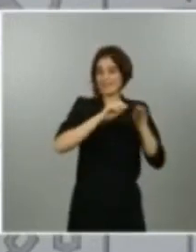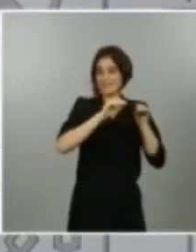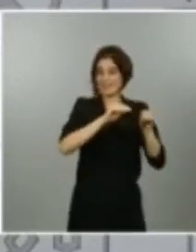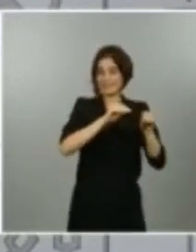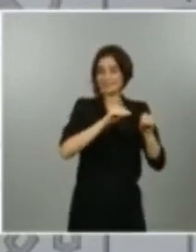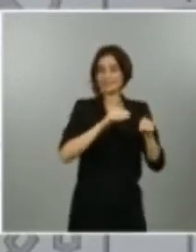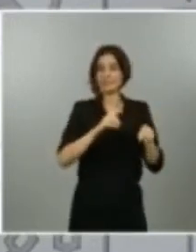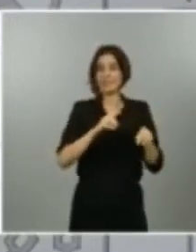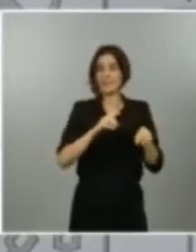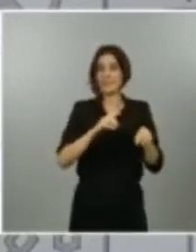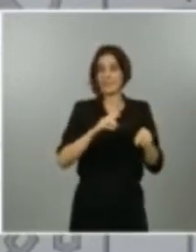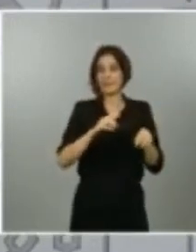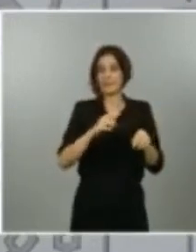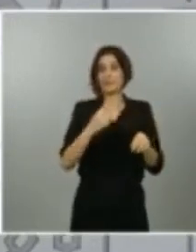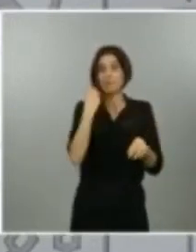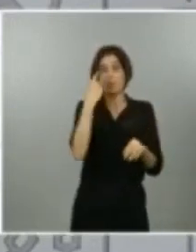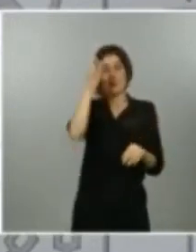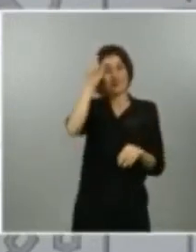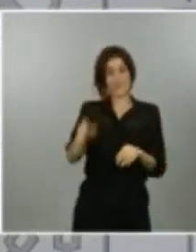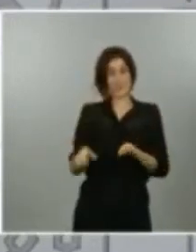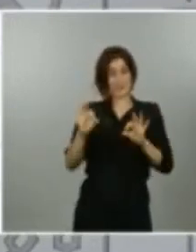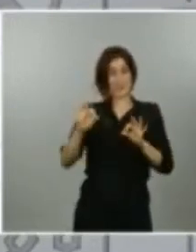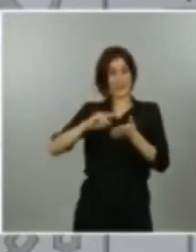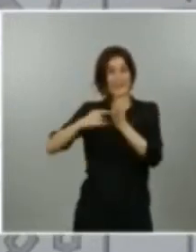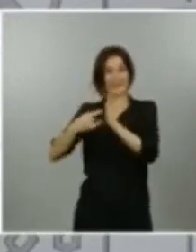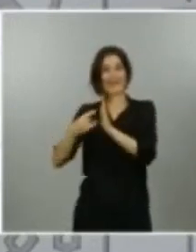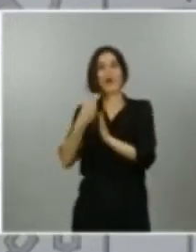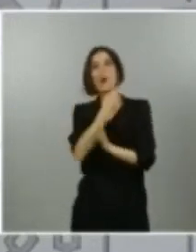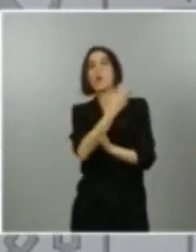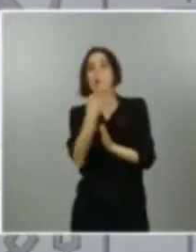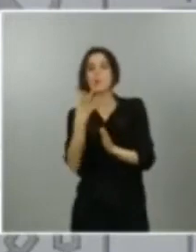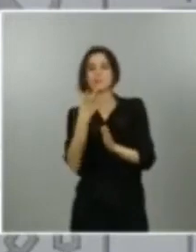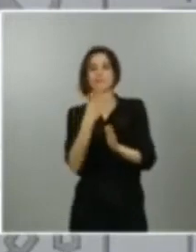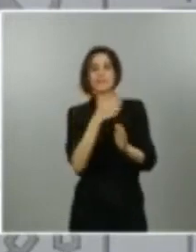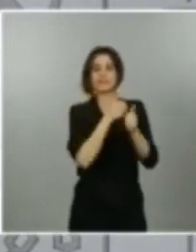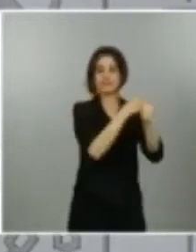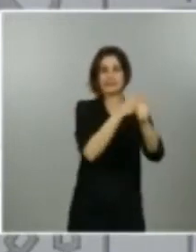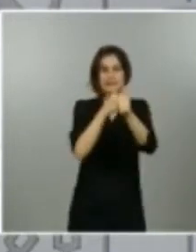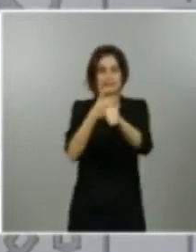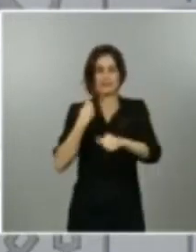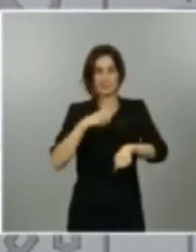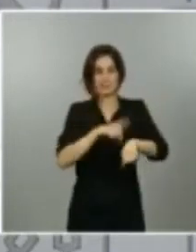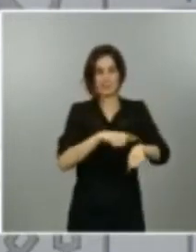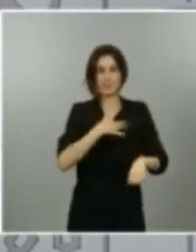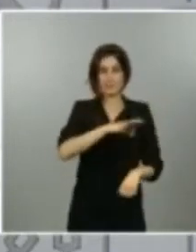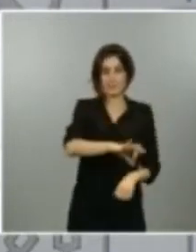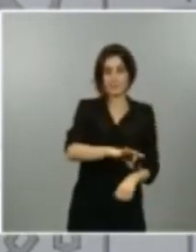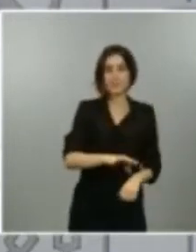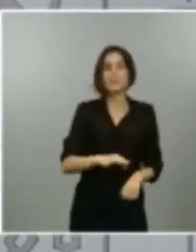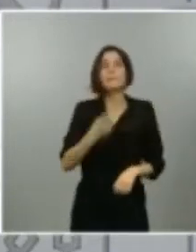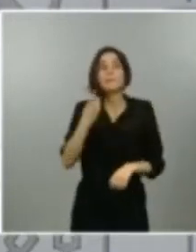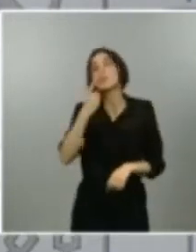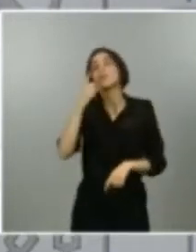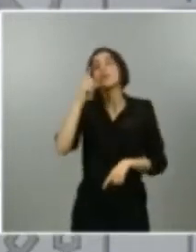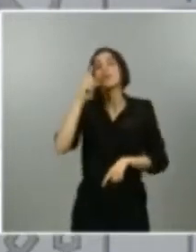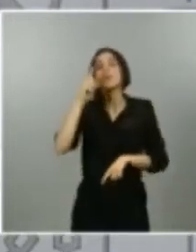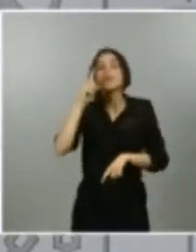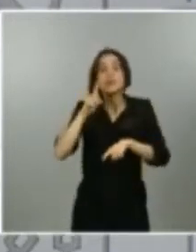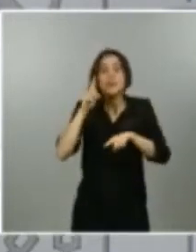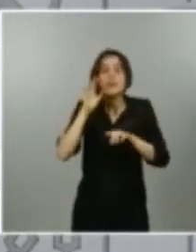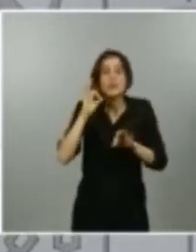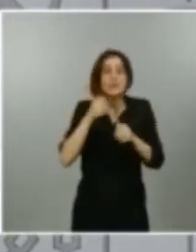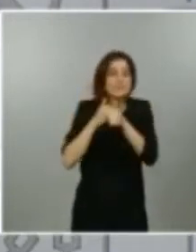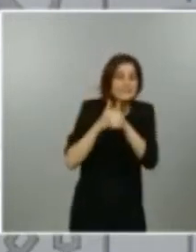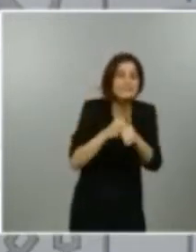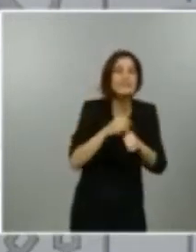eso sí que lo podemos hacer ahora la cantidad trabajo que se puede hacer depende de más factores depende de apoyos informáticos